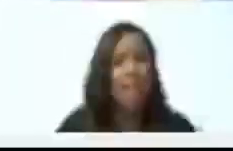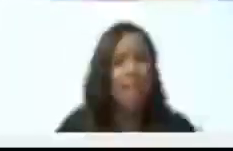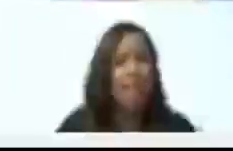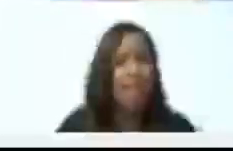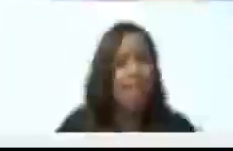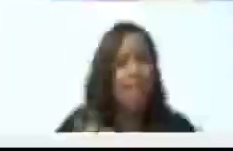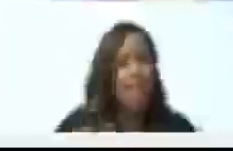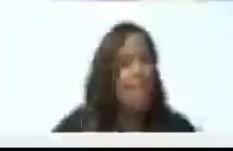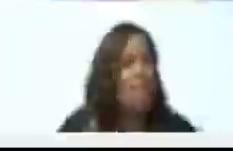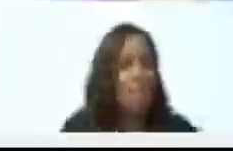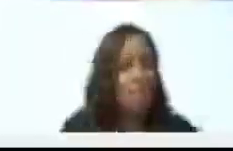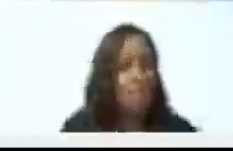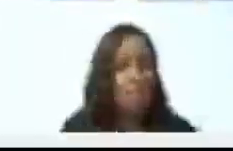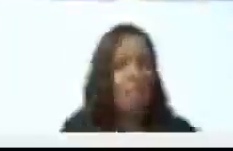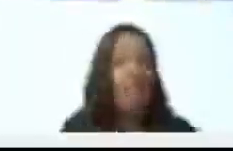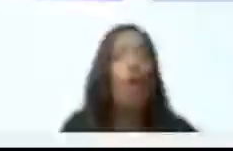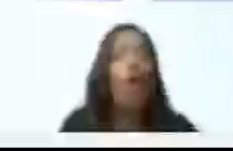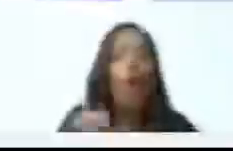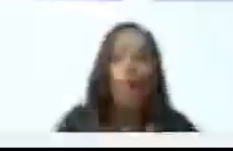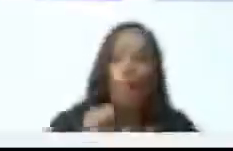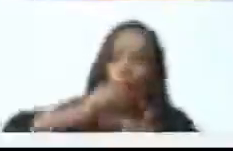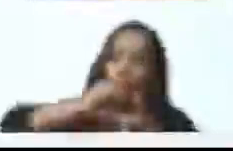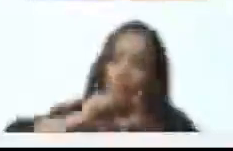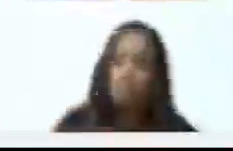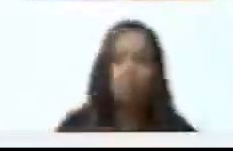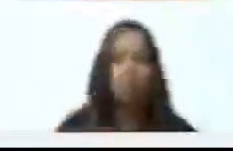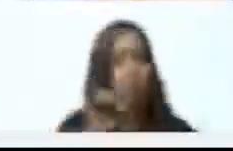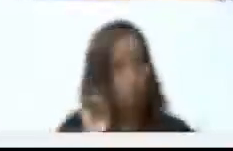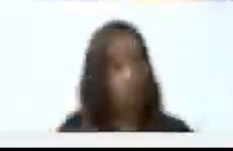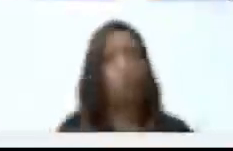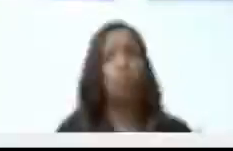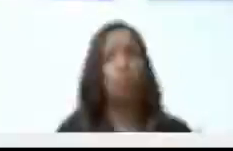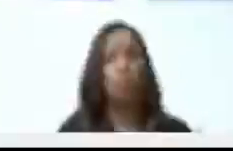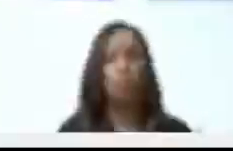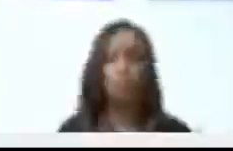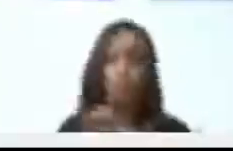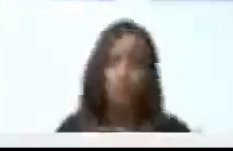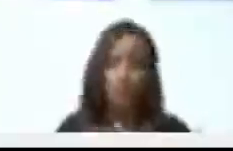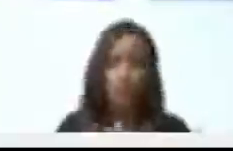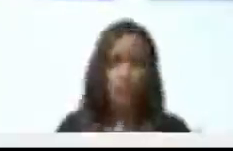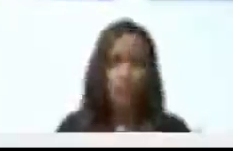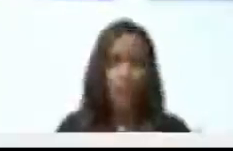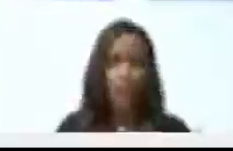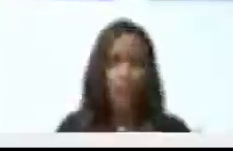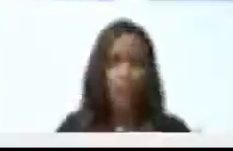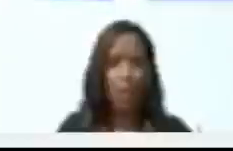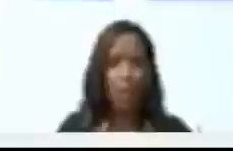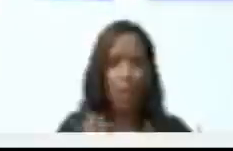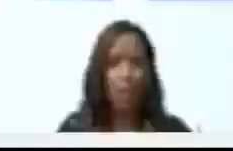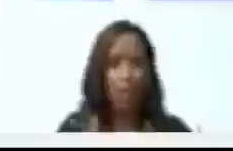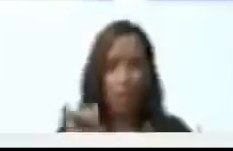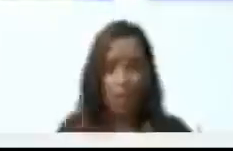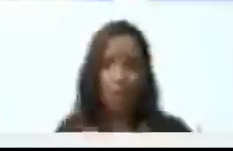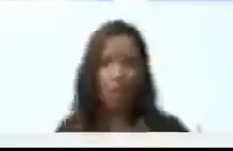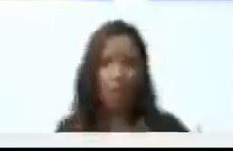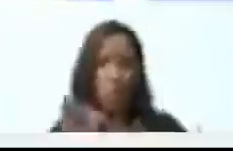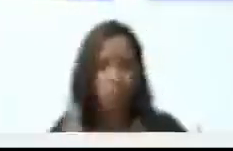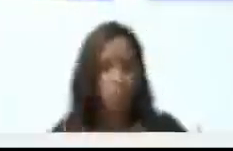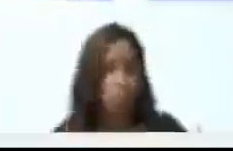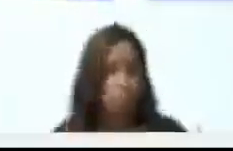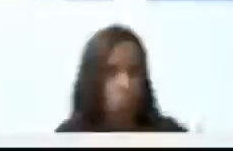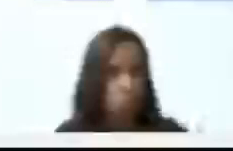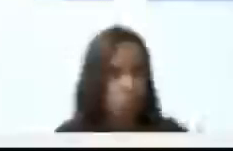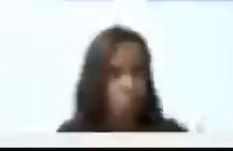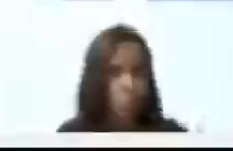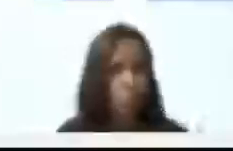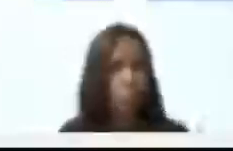proyecto nuevo, el que hoy estamos conociendo, salvó los aspectos que fueron criticados por el